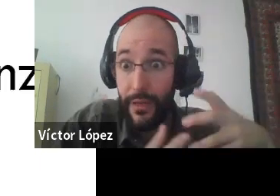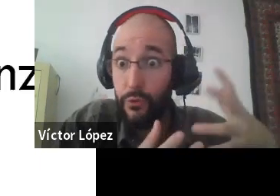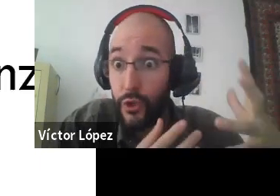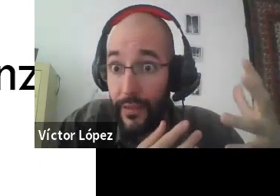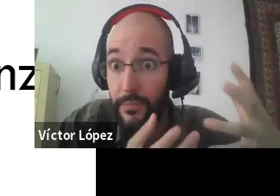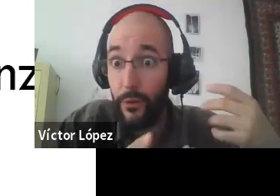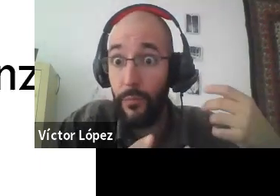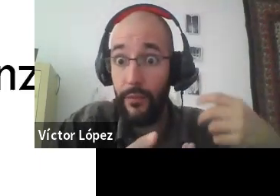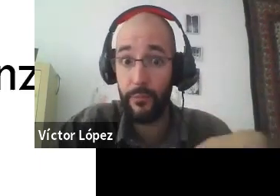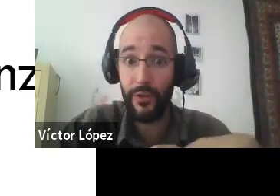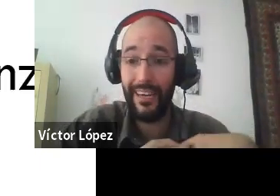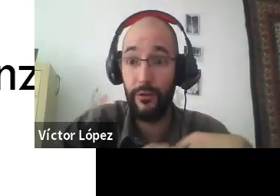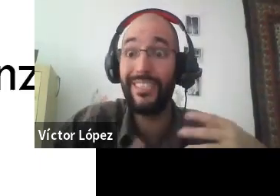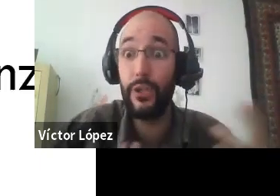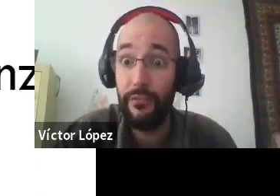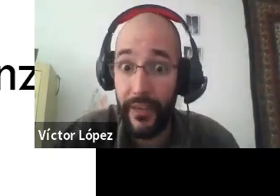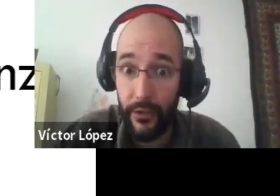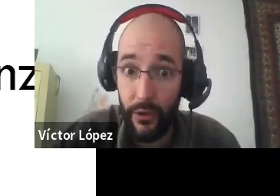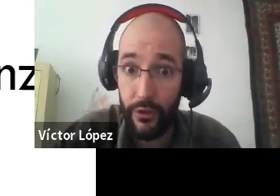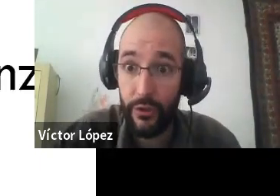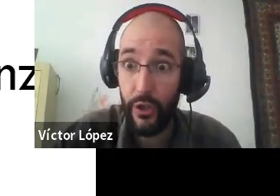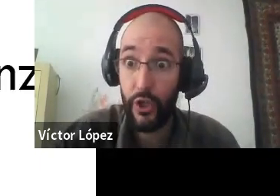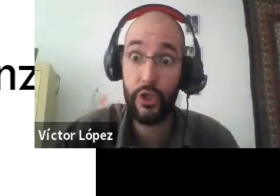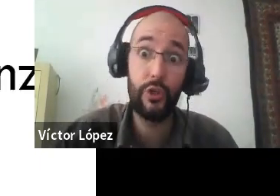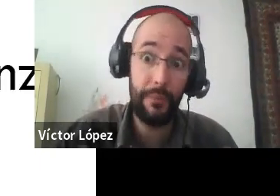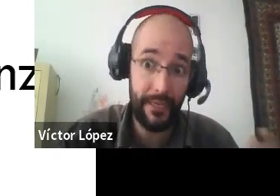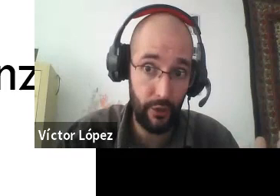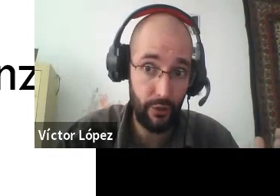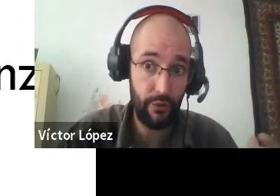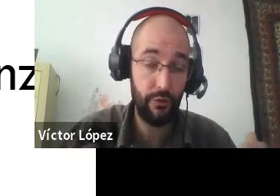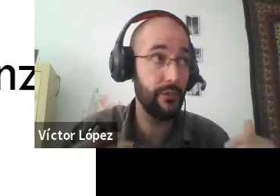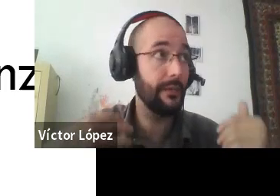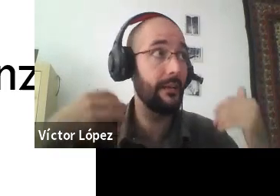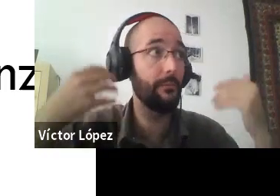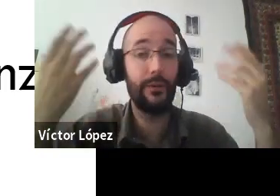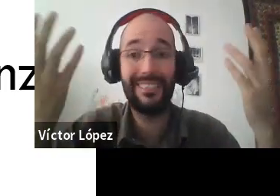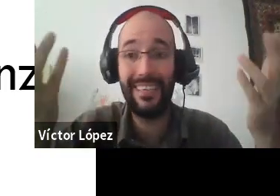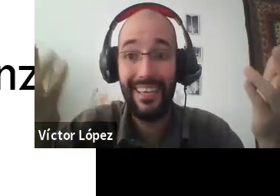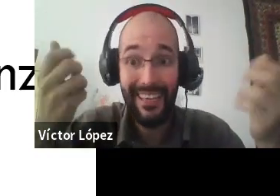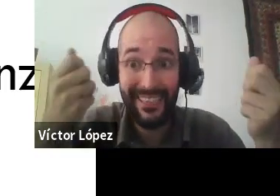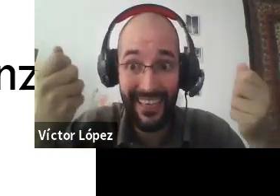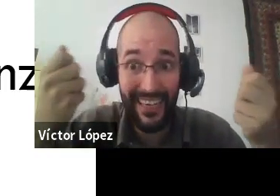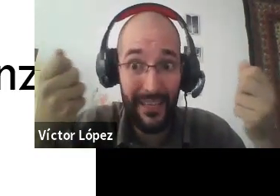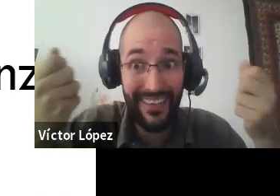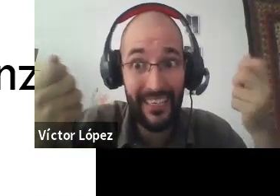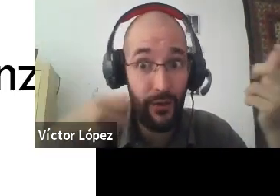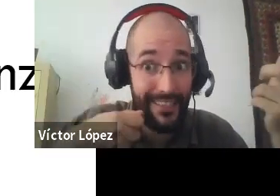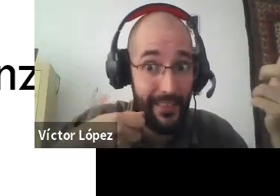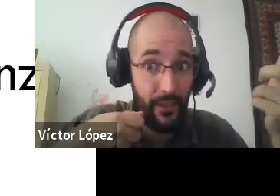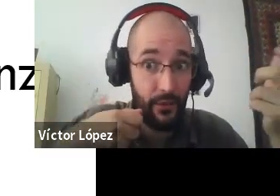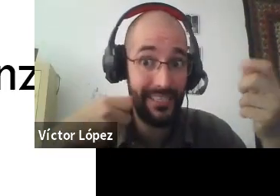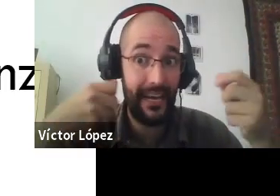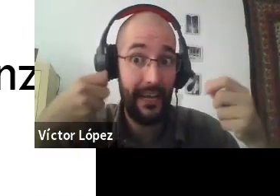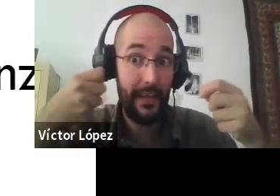bueno, pues había muchos padres preocupados, porque claro, y si los infrarrojos son peligrosos, ¿no? Claro, pero esta herramienta, ¿qué es lo que